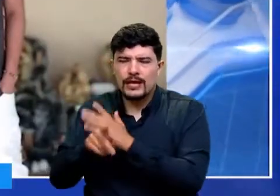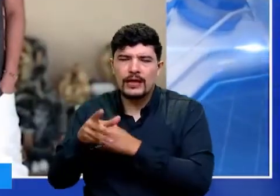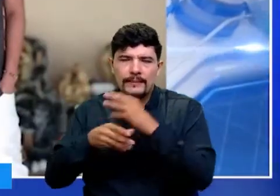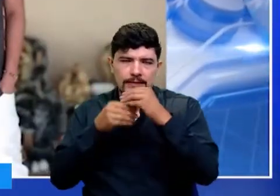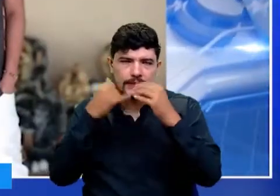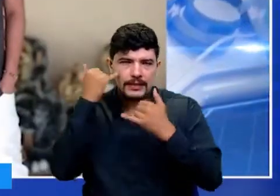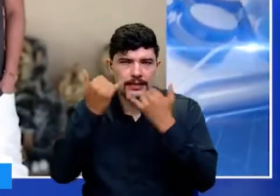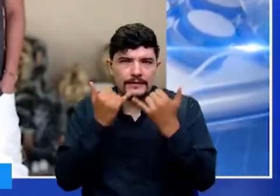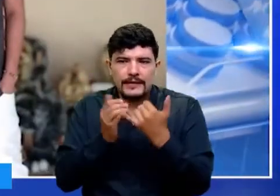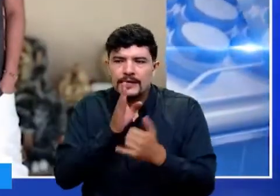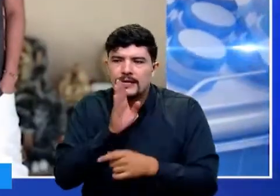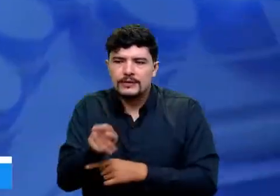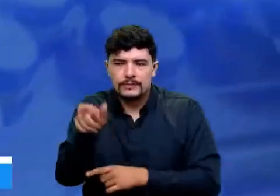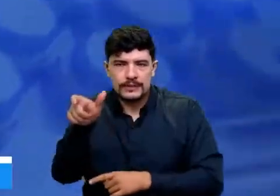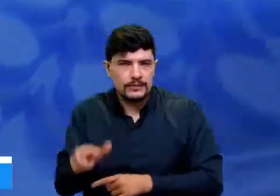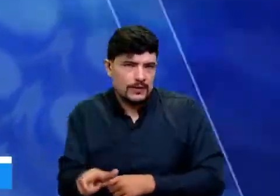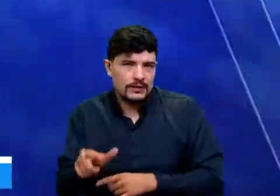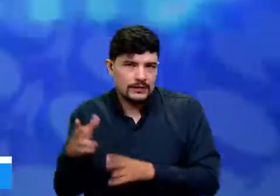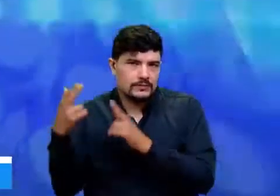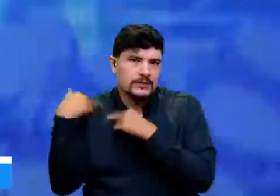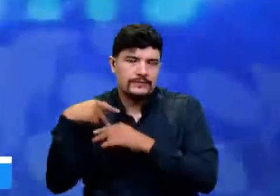paradero del posible autor.